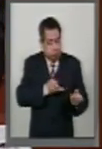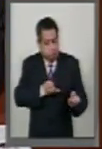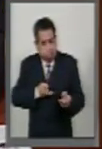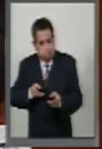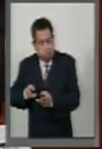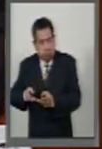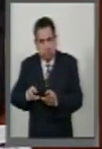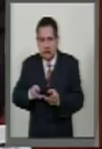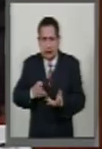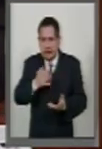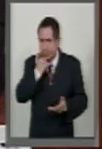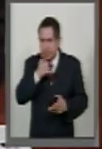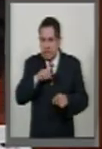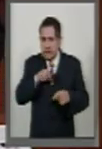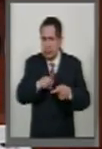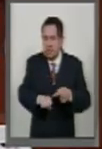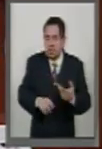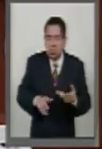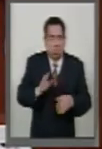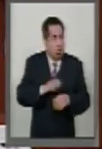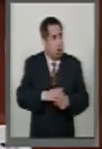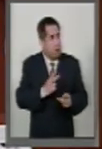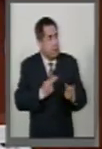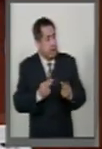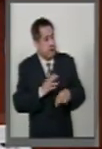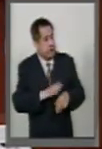se ha visto ya sobrepasada por el incremento